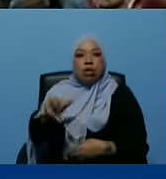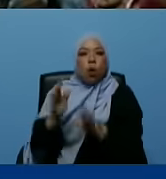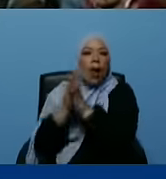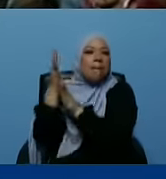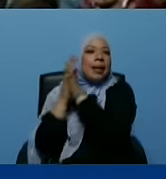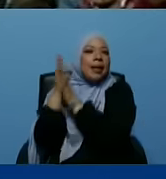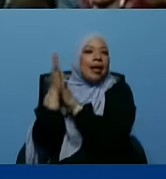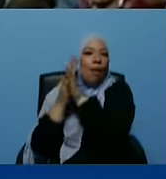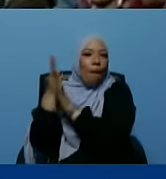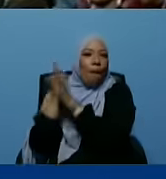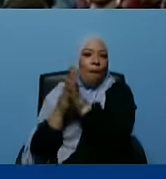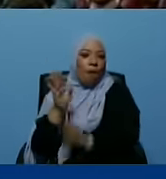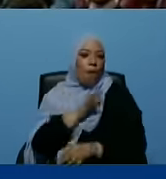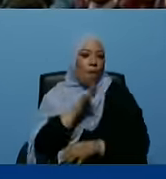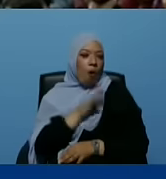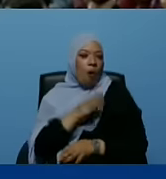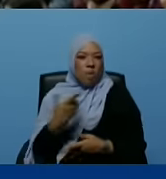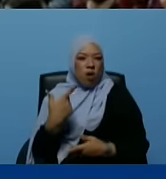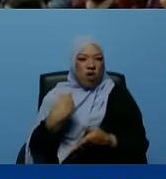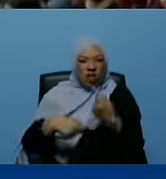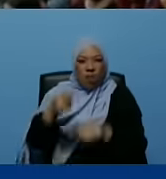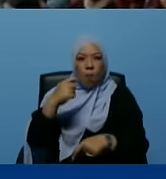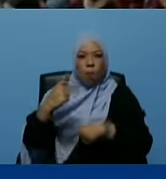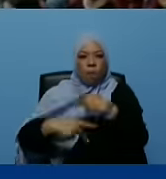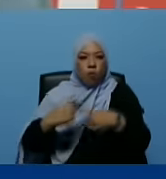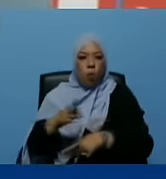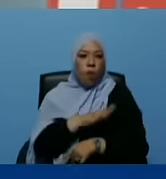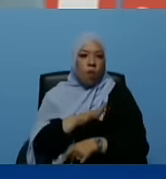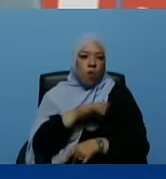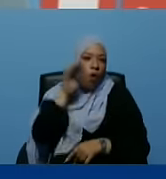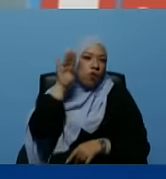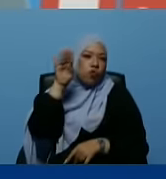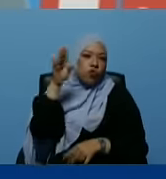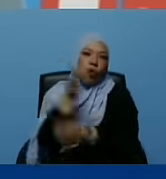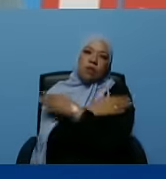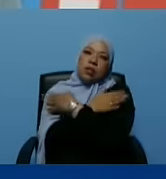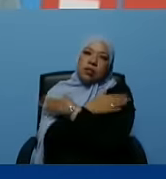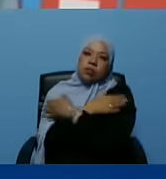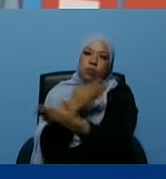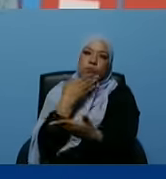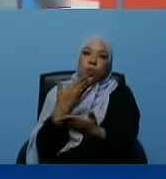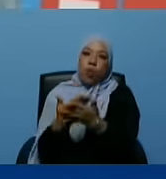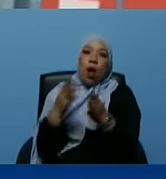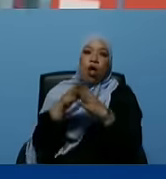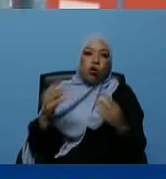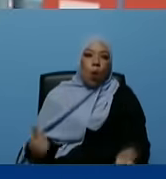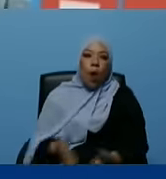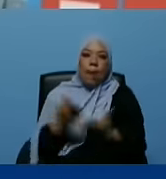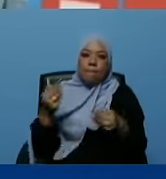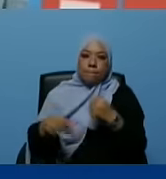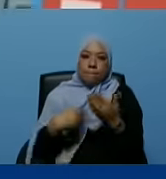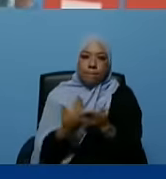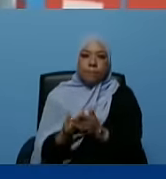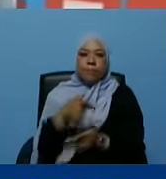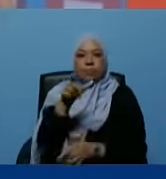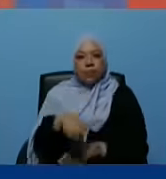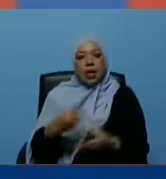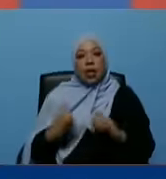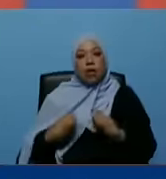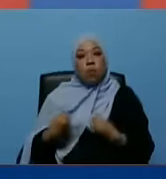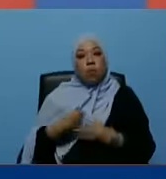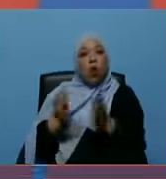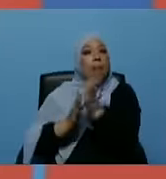emprendedora, de propietarios que construyen su propio destino. Los felicito. Cuenten con todo mi apoyo. ¡Que vivan